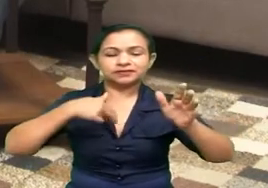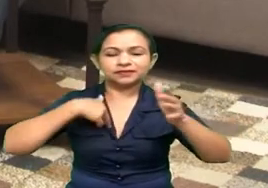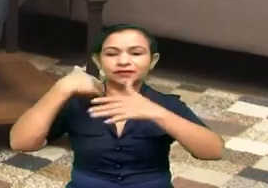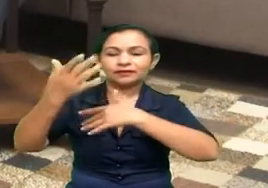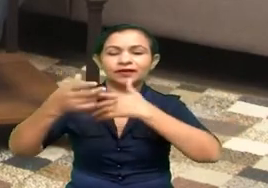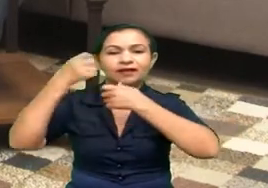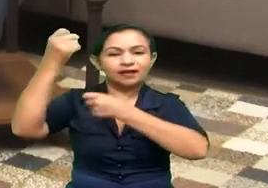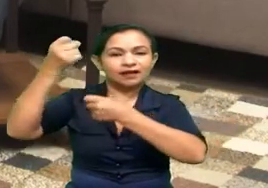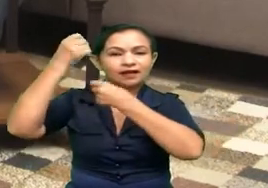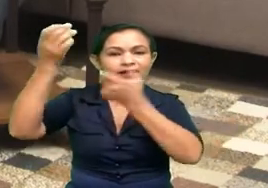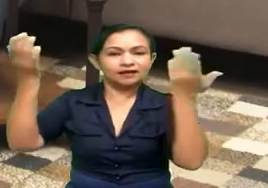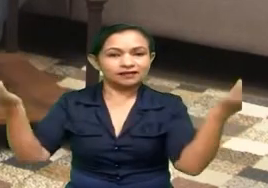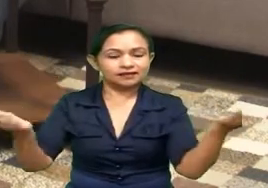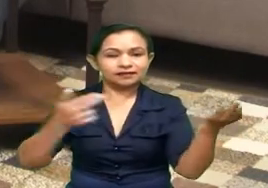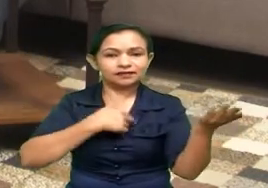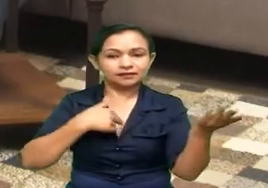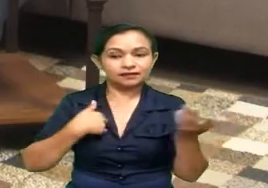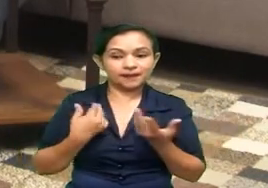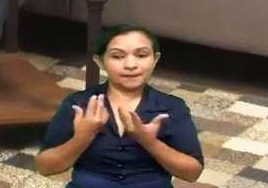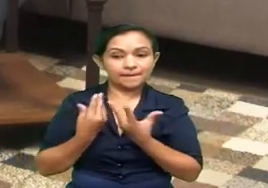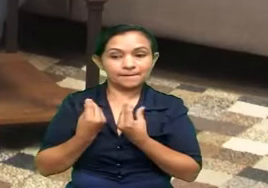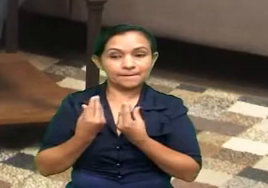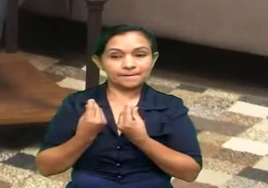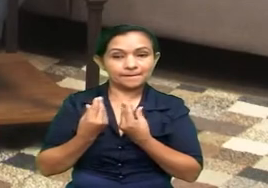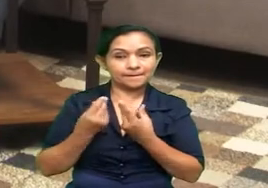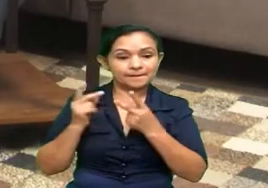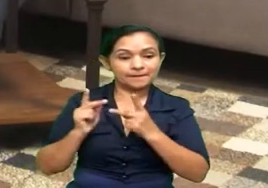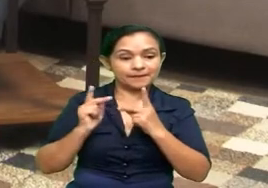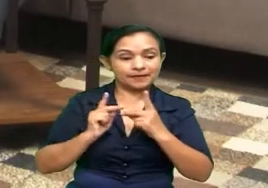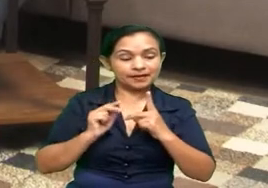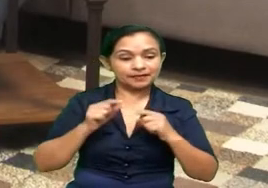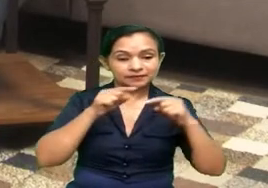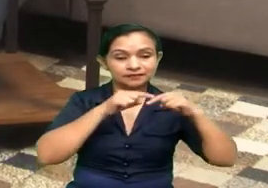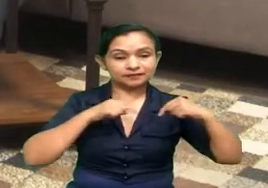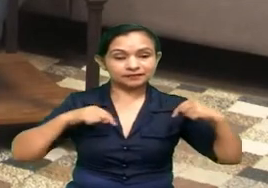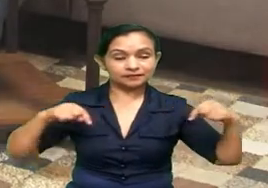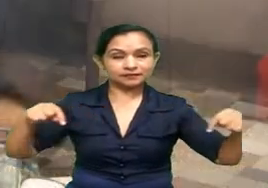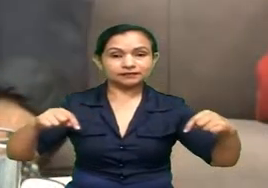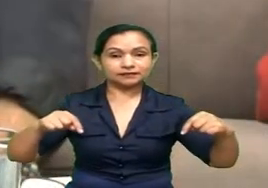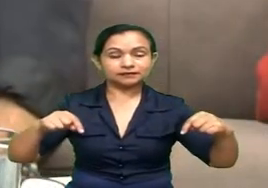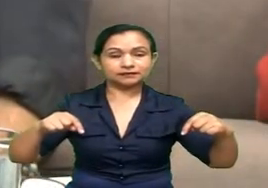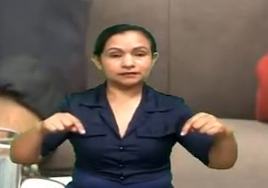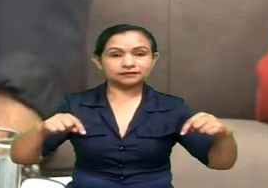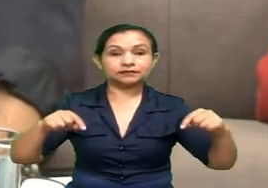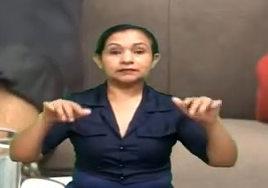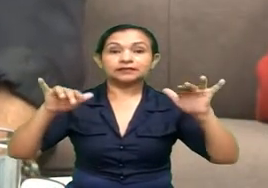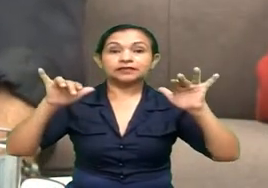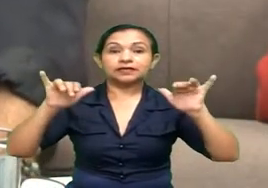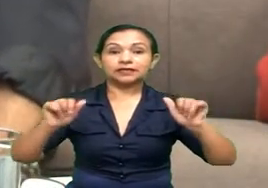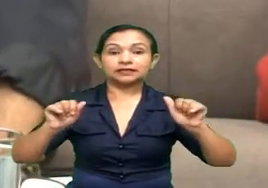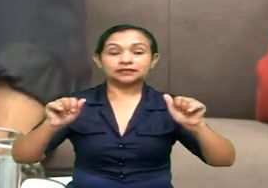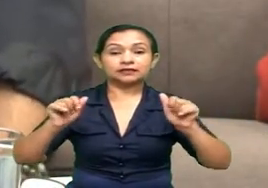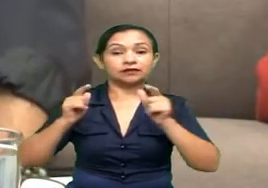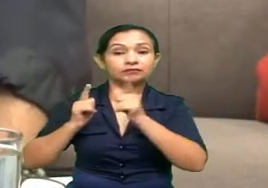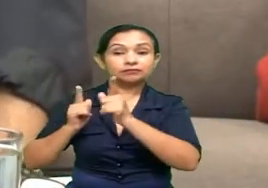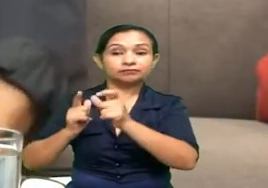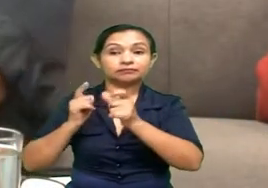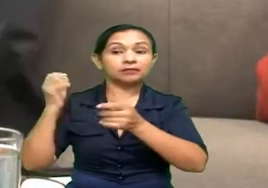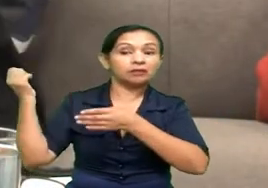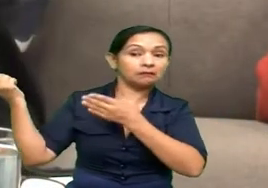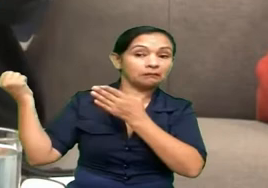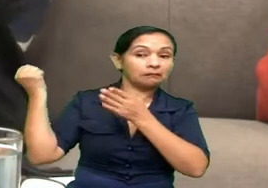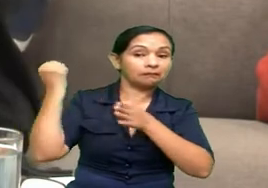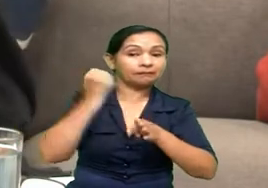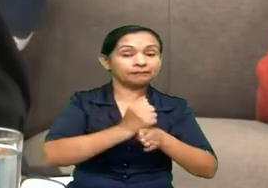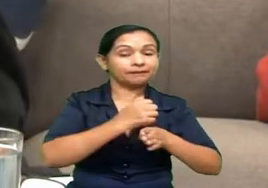Afuera eso genera temor entre la gente que está ahí y entonces dice ya vienen armados, nos van, uh-huh. A matar y eso, y